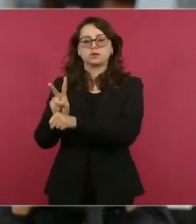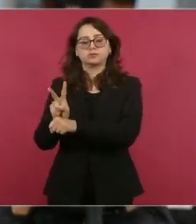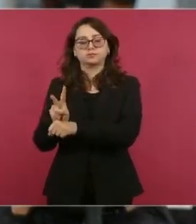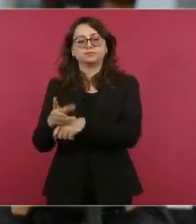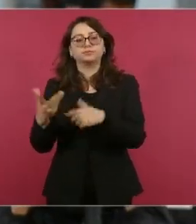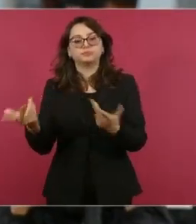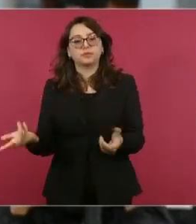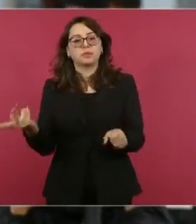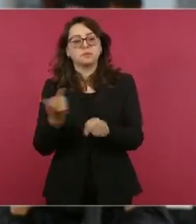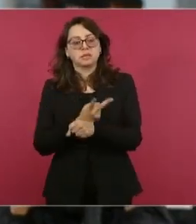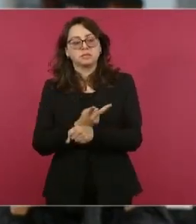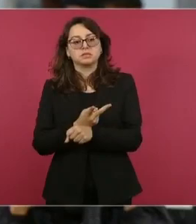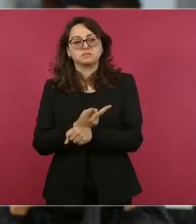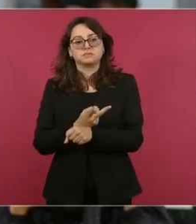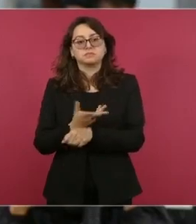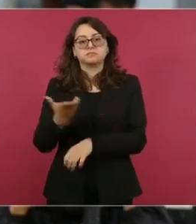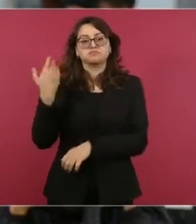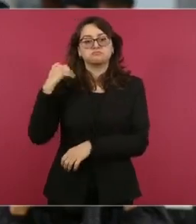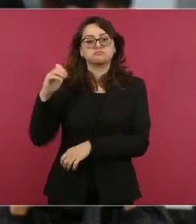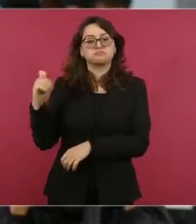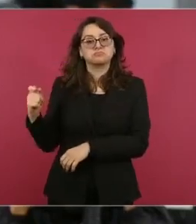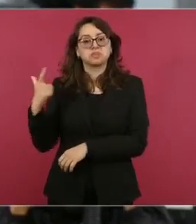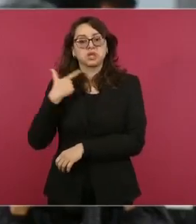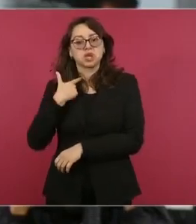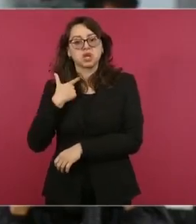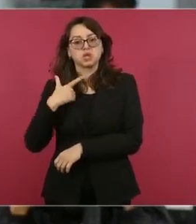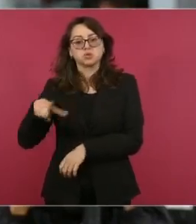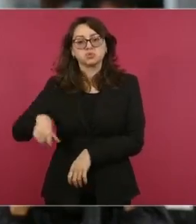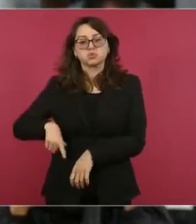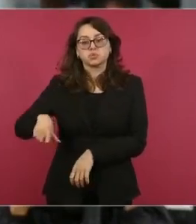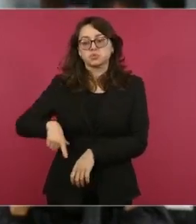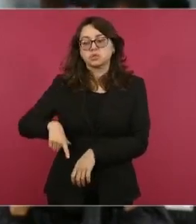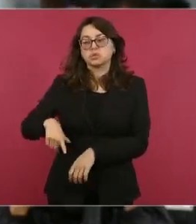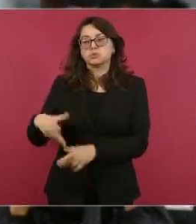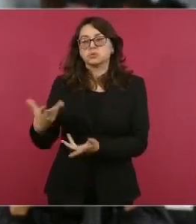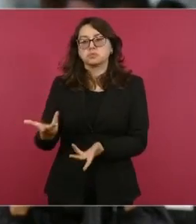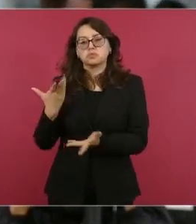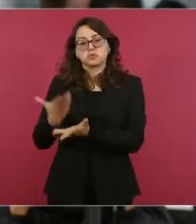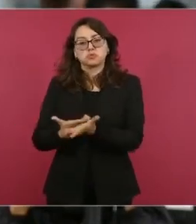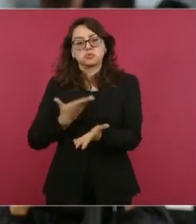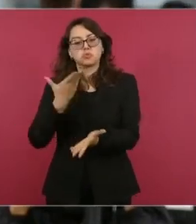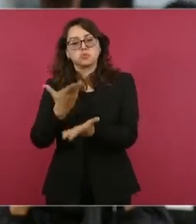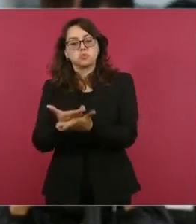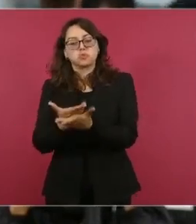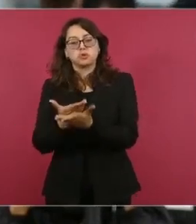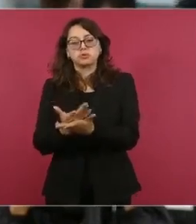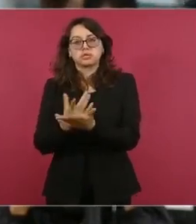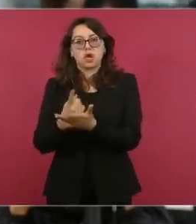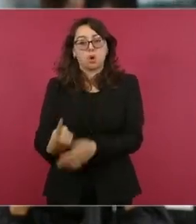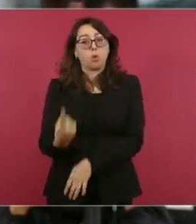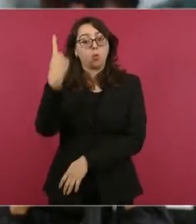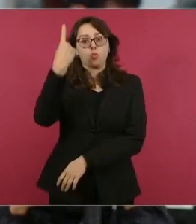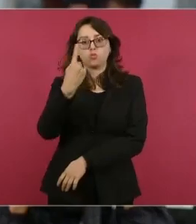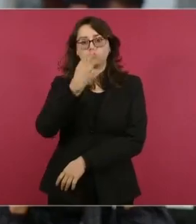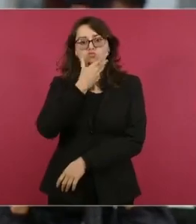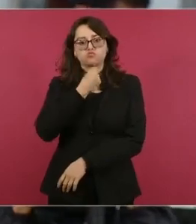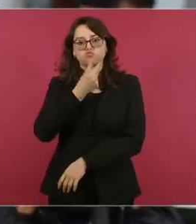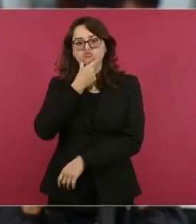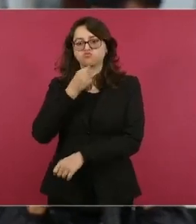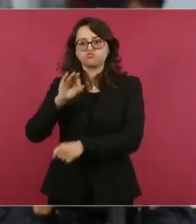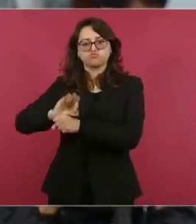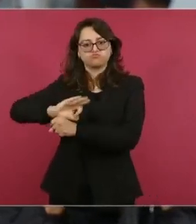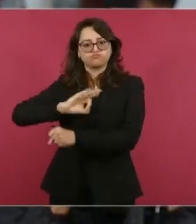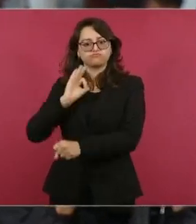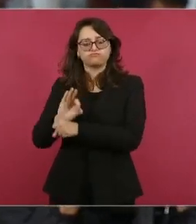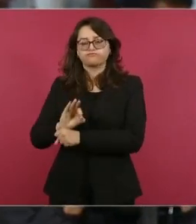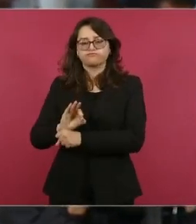de un ombudsman, colaborador de su partido de Morena y candidato a gobernador de su estado en el 2015.